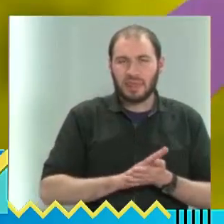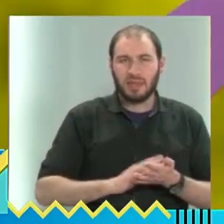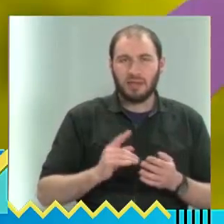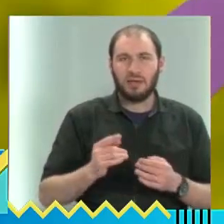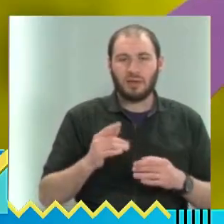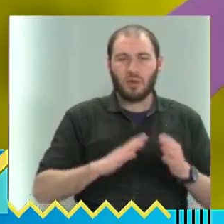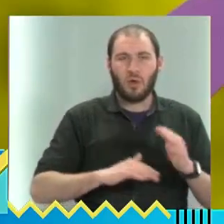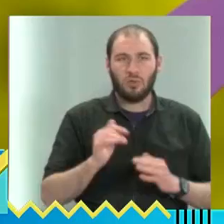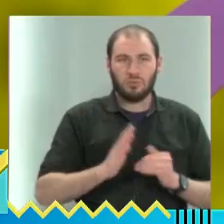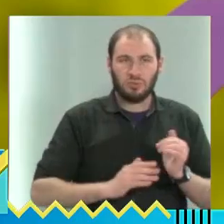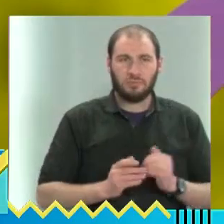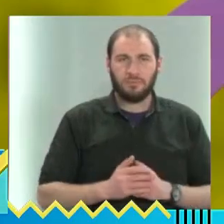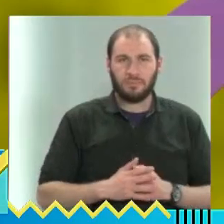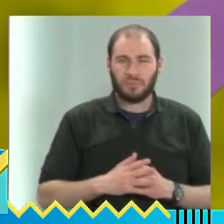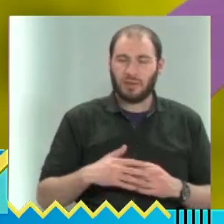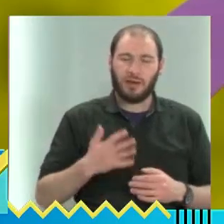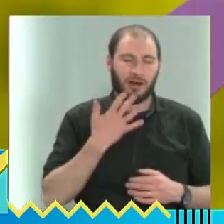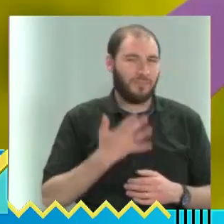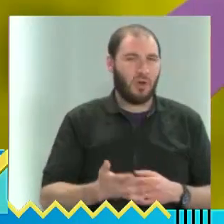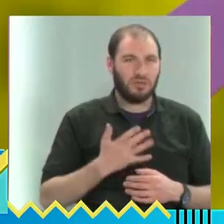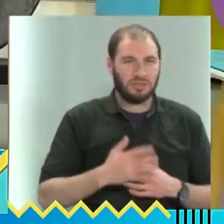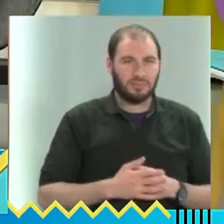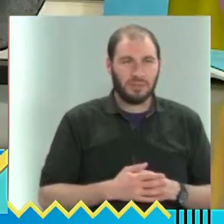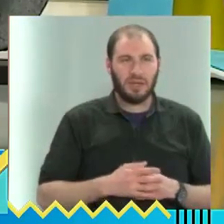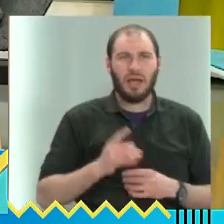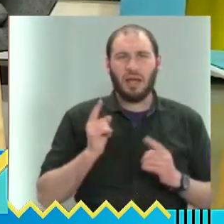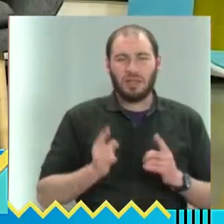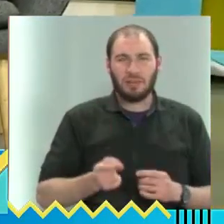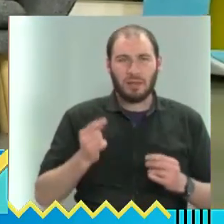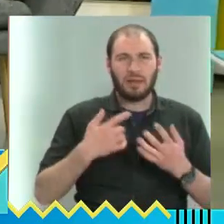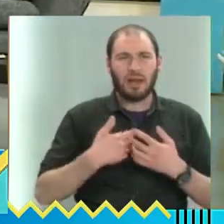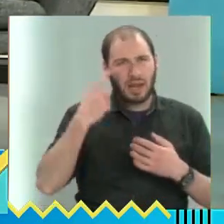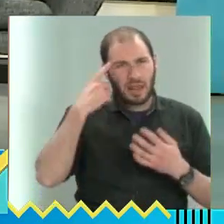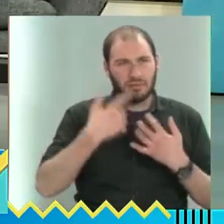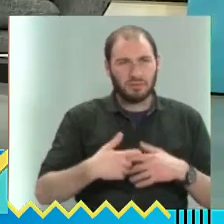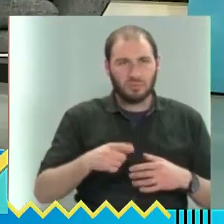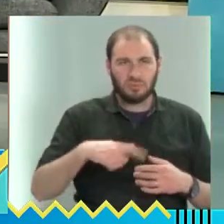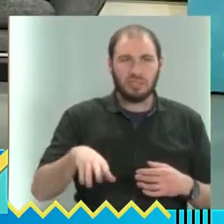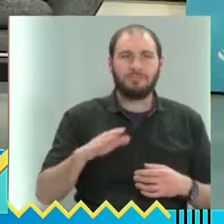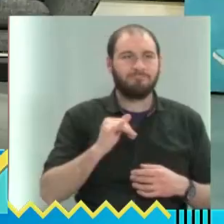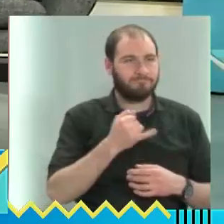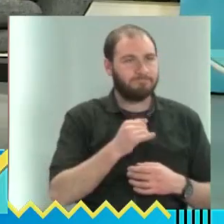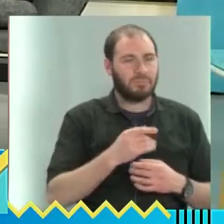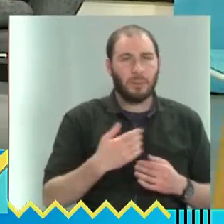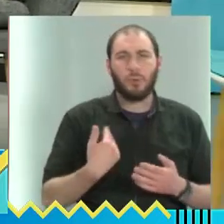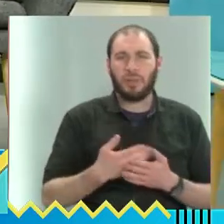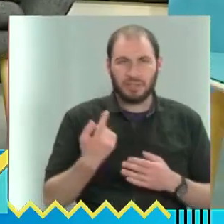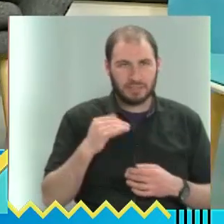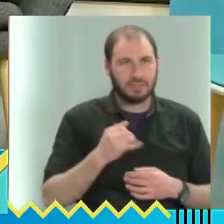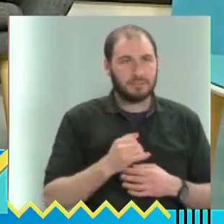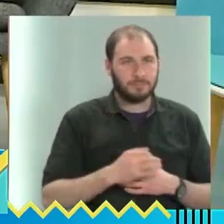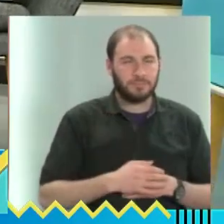una obra exquisita, digamos. ¿Es un encuentro también de reflexión para ustedes? Sí, de qué se proponen?